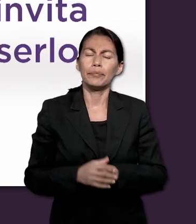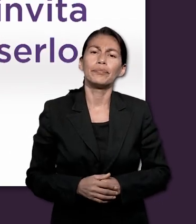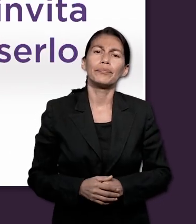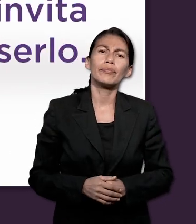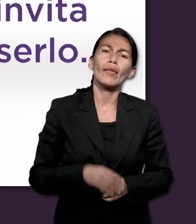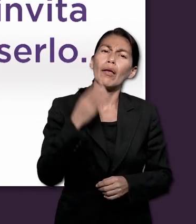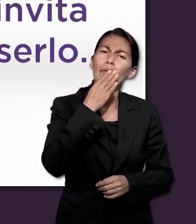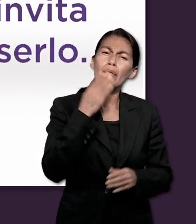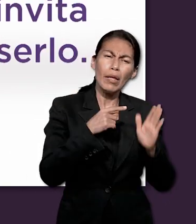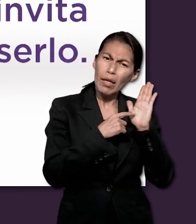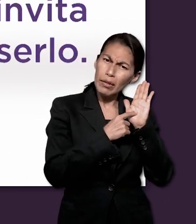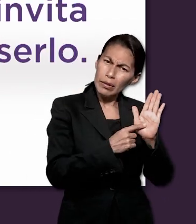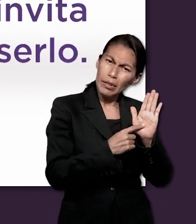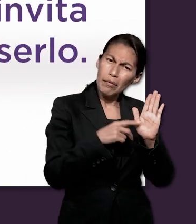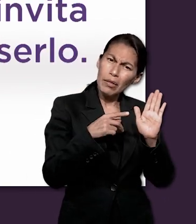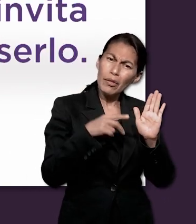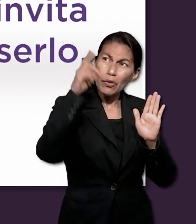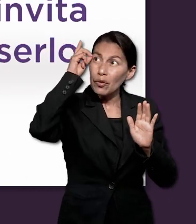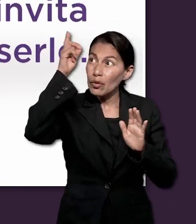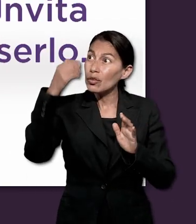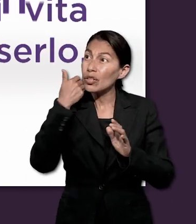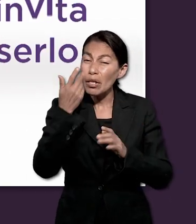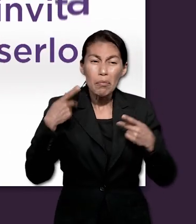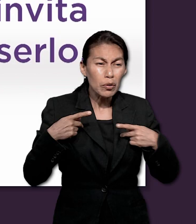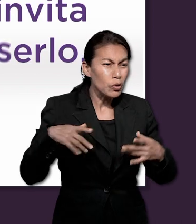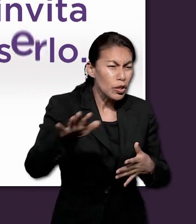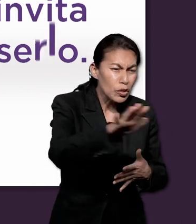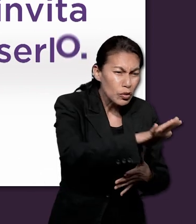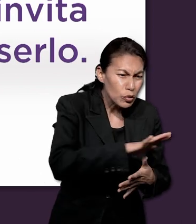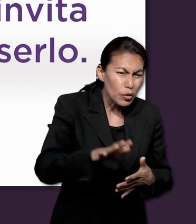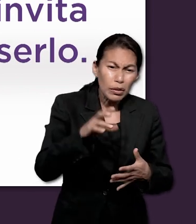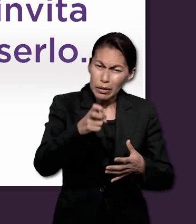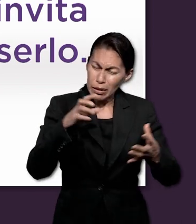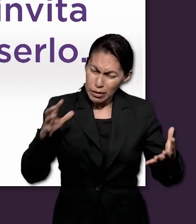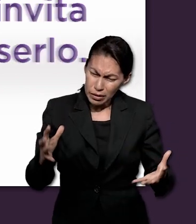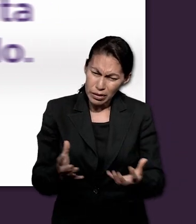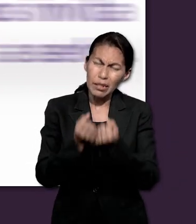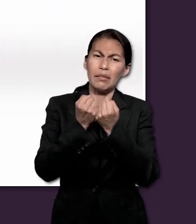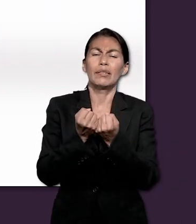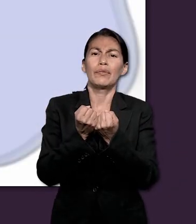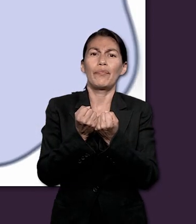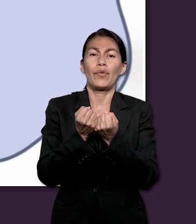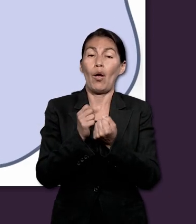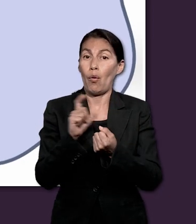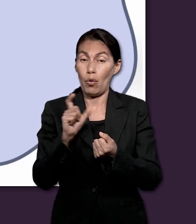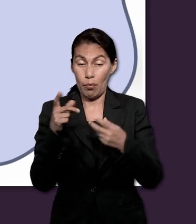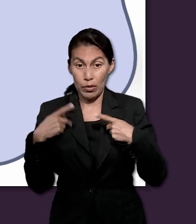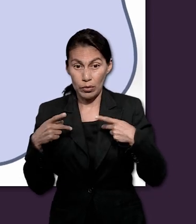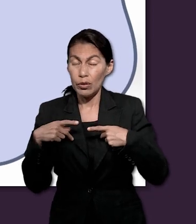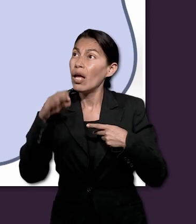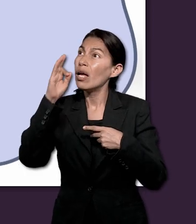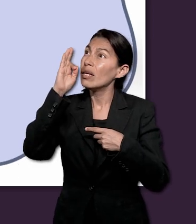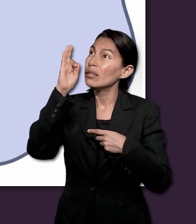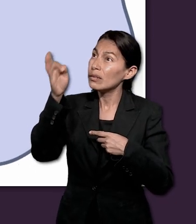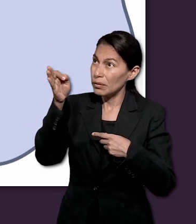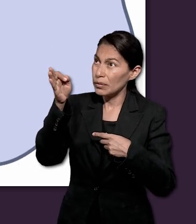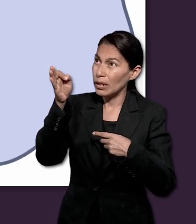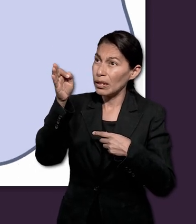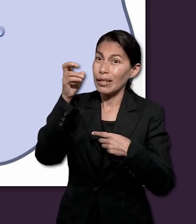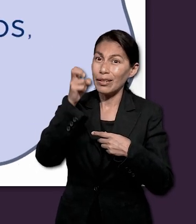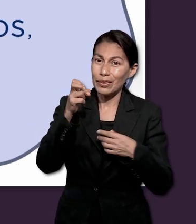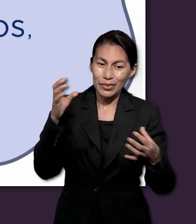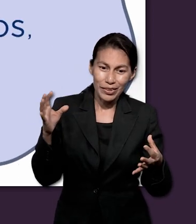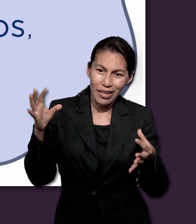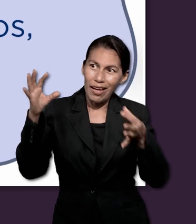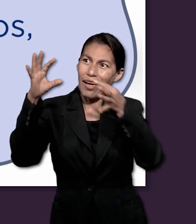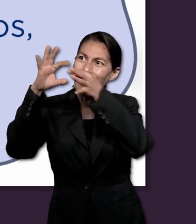Dios quiere que todos sean salvos y los invita a hacerlo. Y una vez que la gente responde a la invitación de